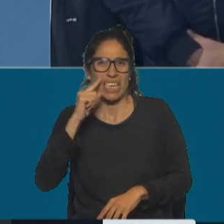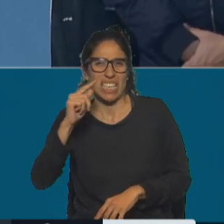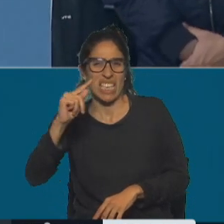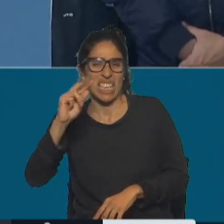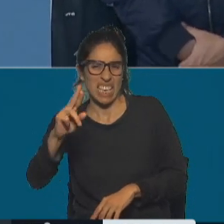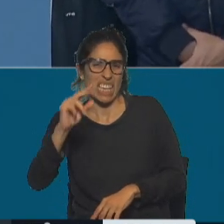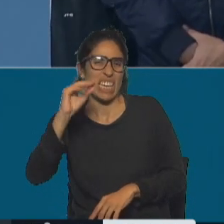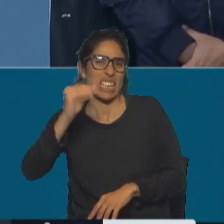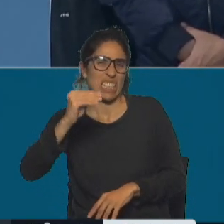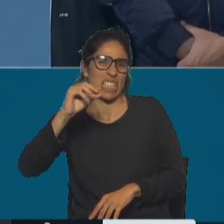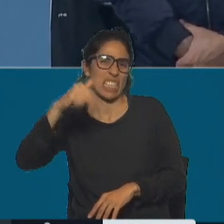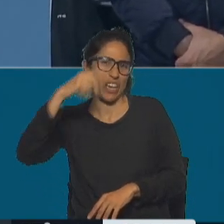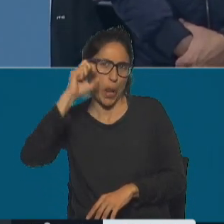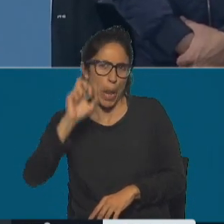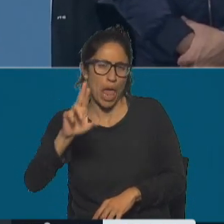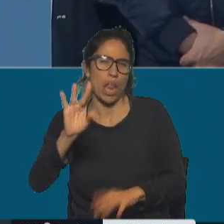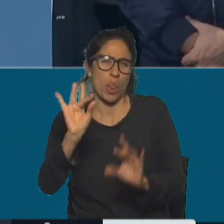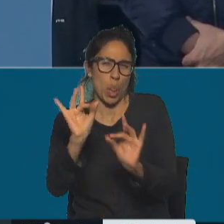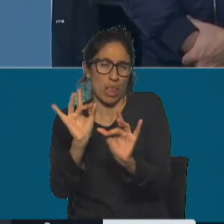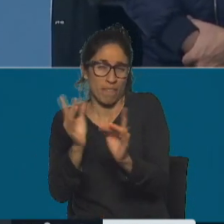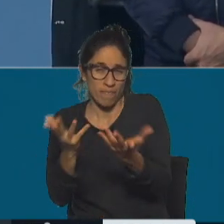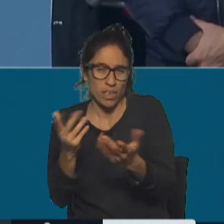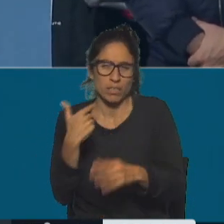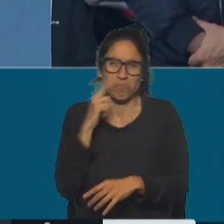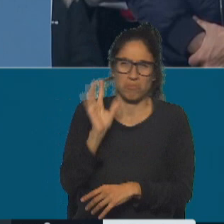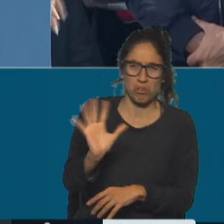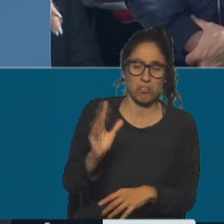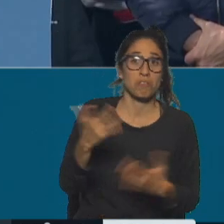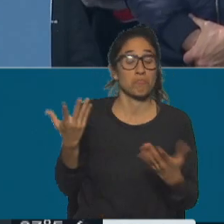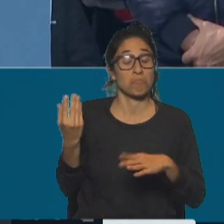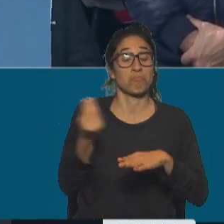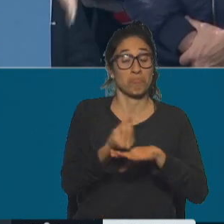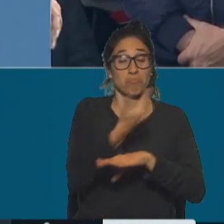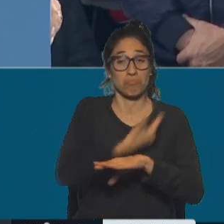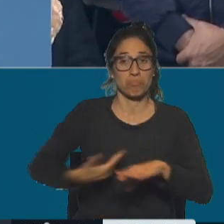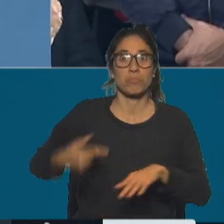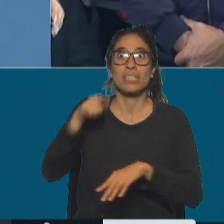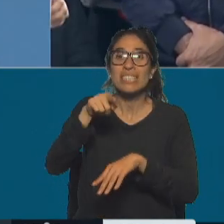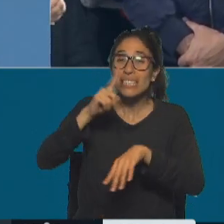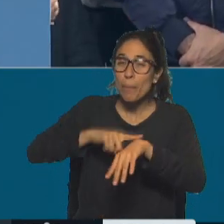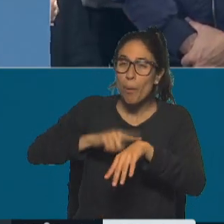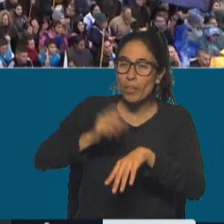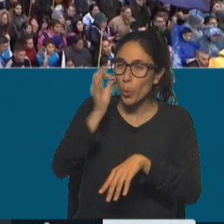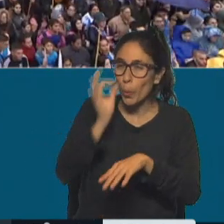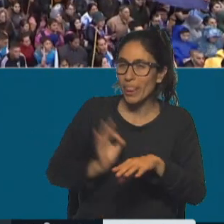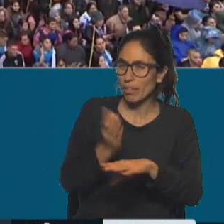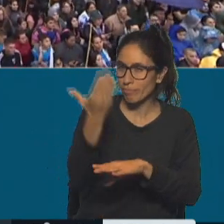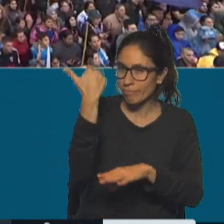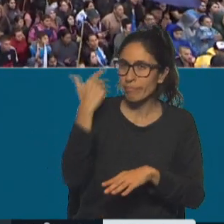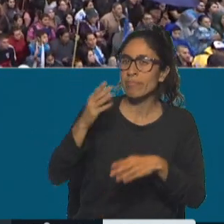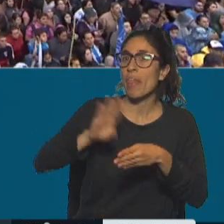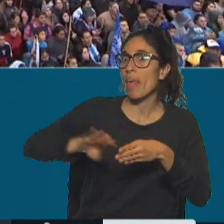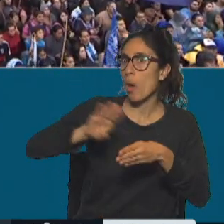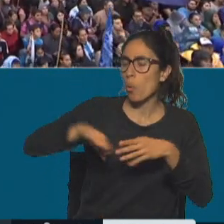Néstor Kirchner entonces llegó a la Argentina, una Argentina que estaba muy endeudada y además de organizar la economía, organizó mucho las